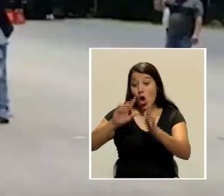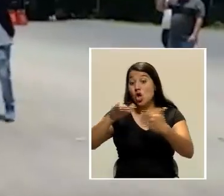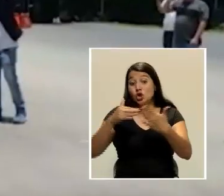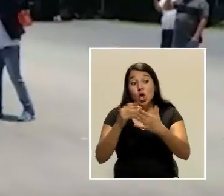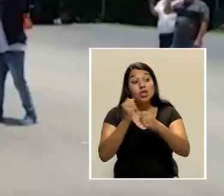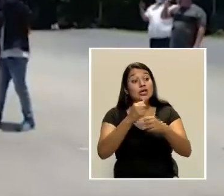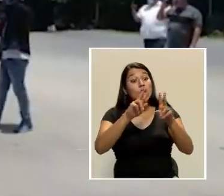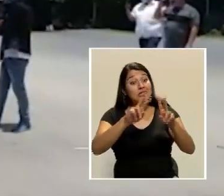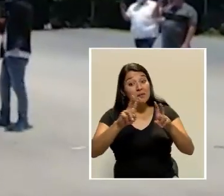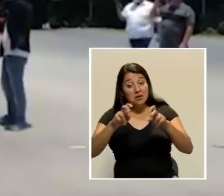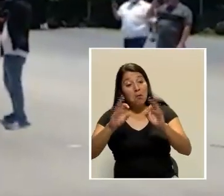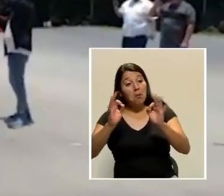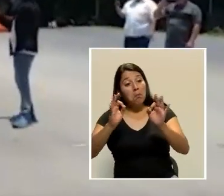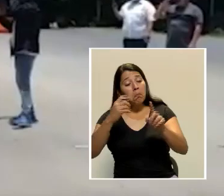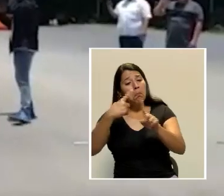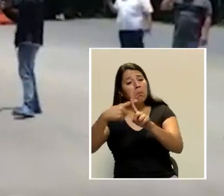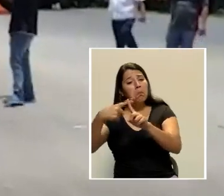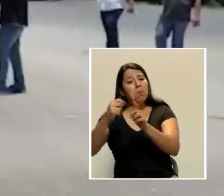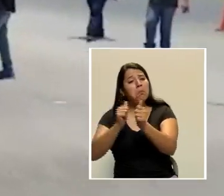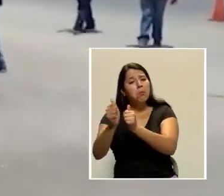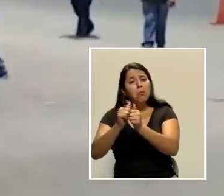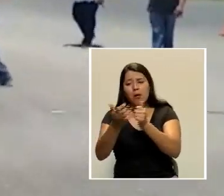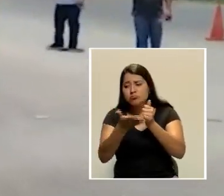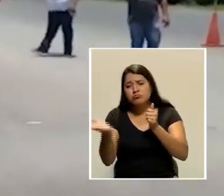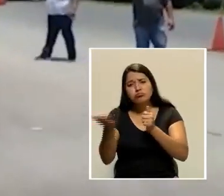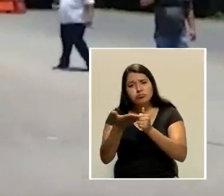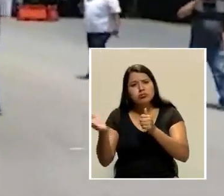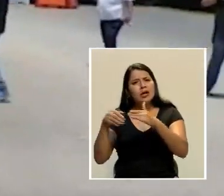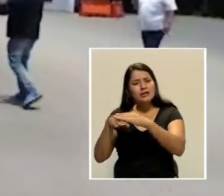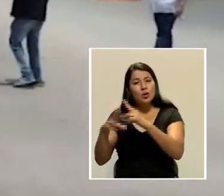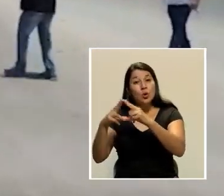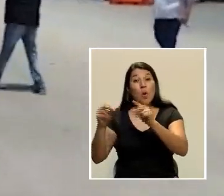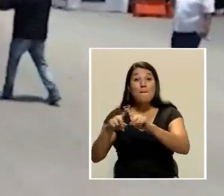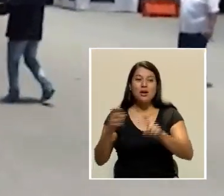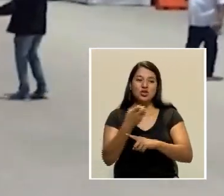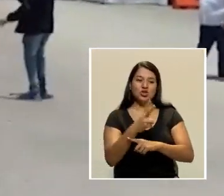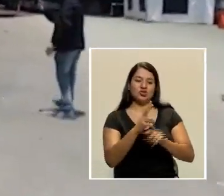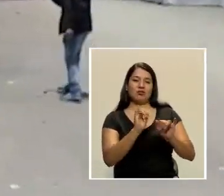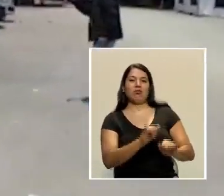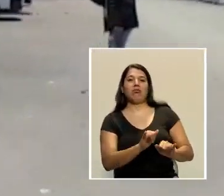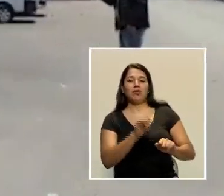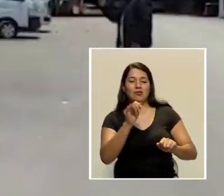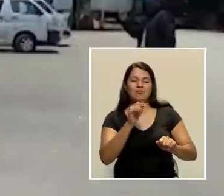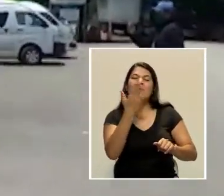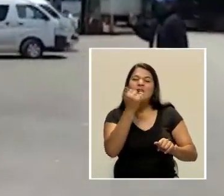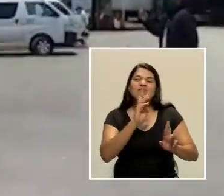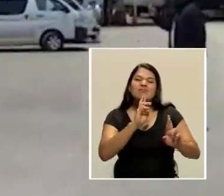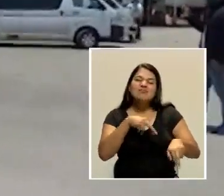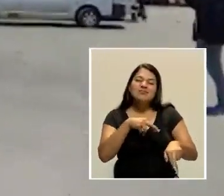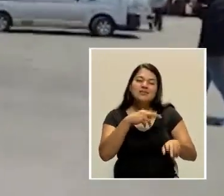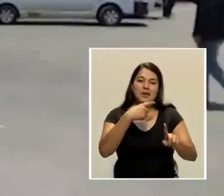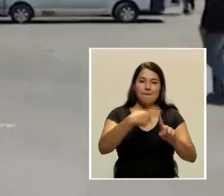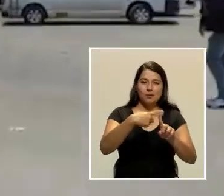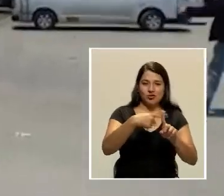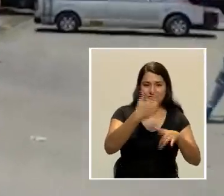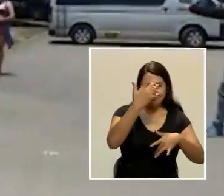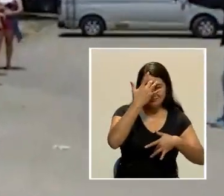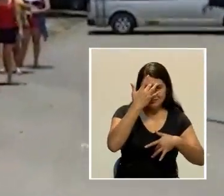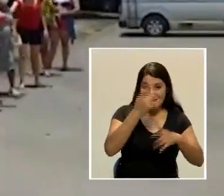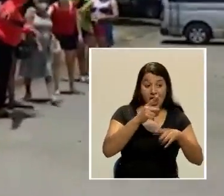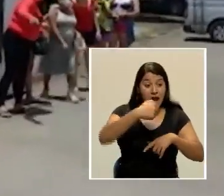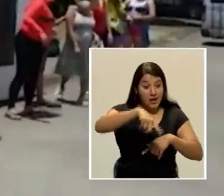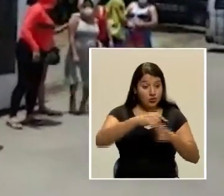manera segura. Ellos son parte del grupo de más de 200 extranjeros que decidieron regresar a Nicaragua pero que no los dejaban ingresar hasta no